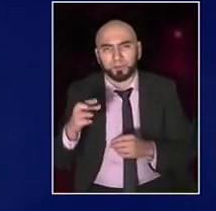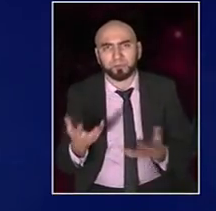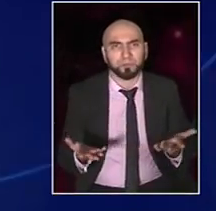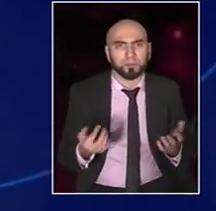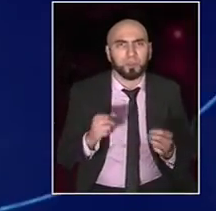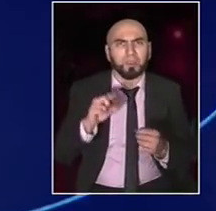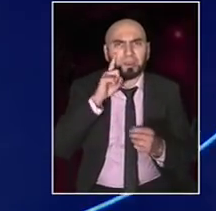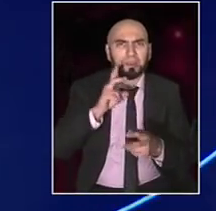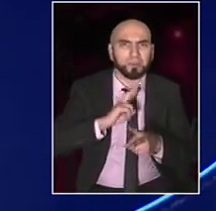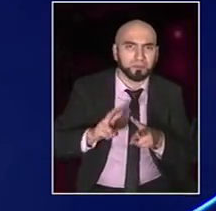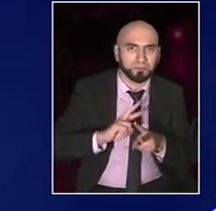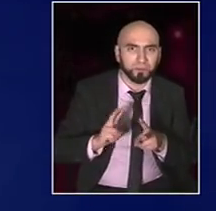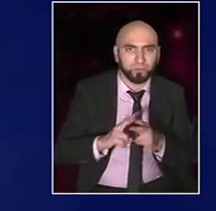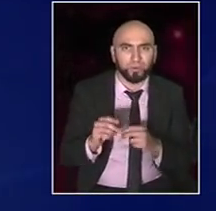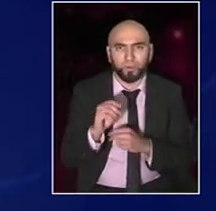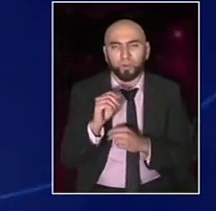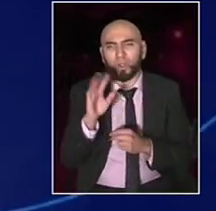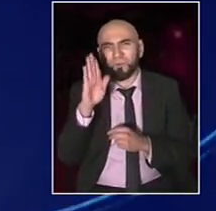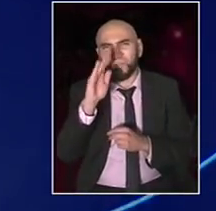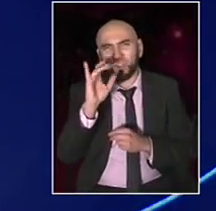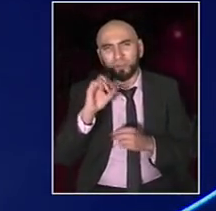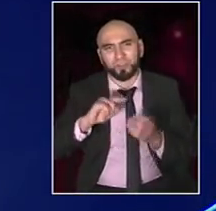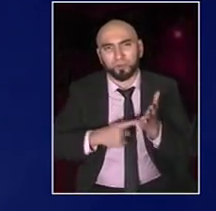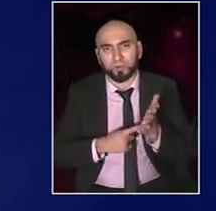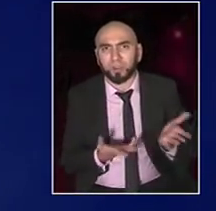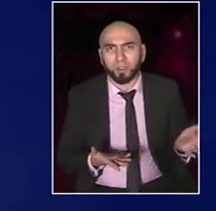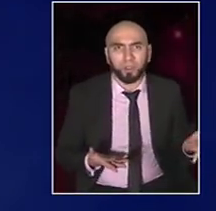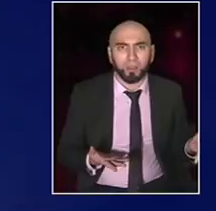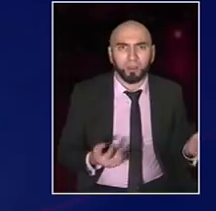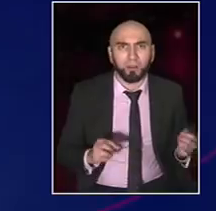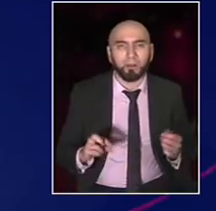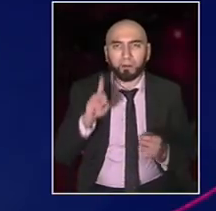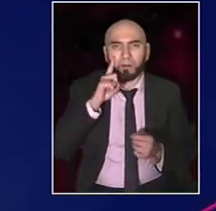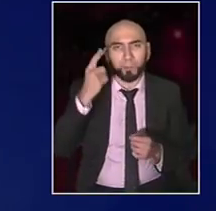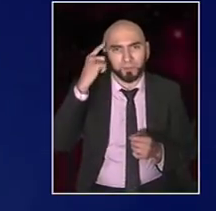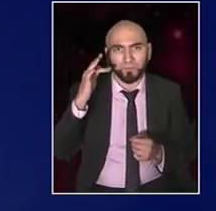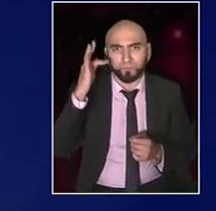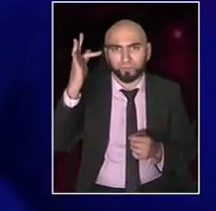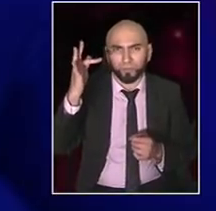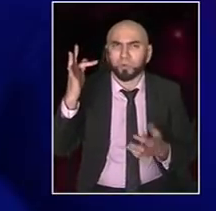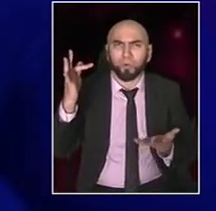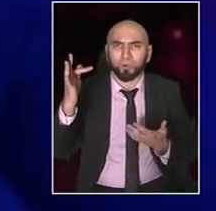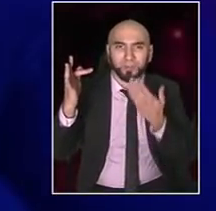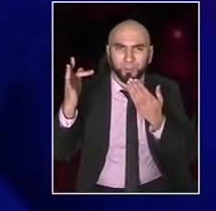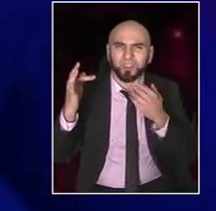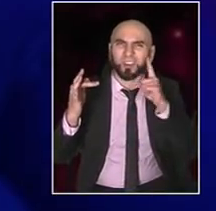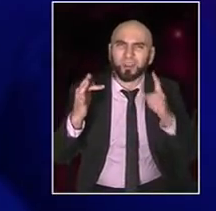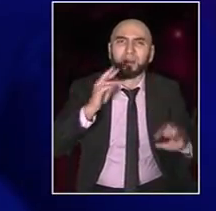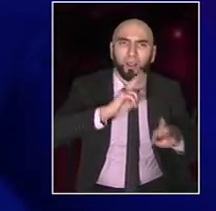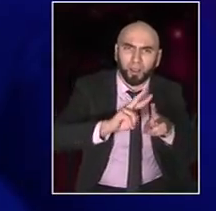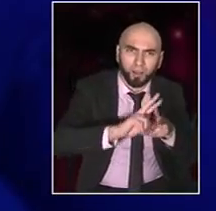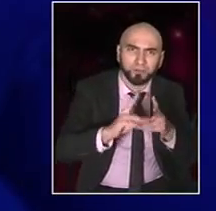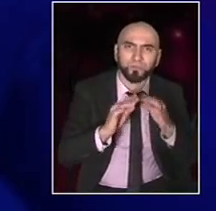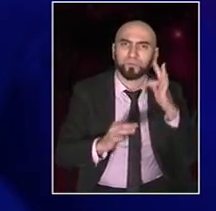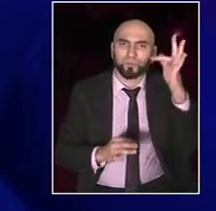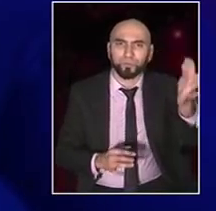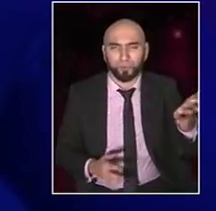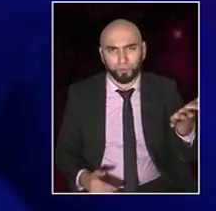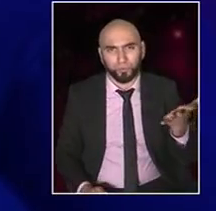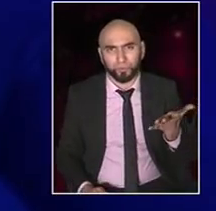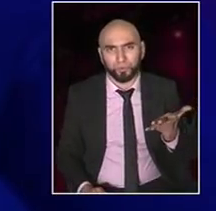la biotecnología? ¿Quién no solamente está pensando el futuro, quién está construyendo el futuro? Los mismos.